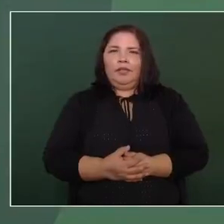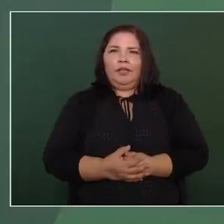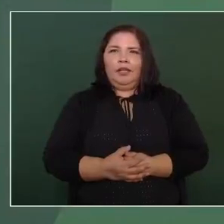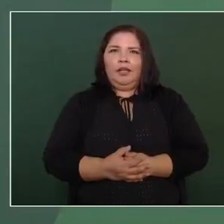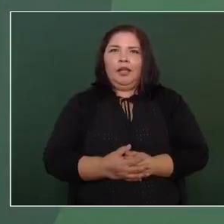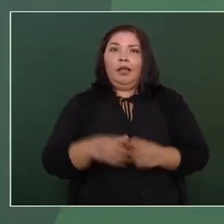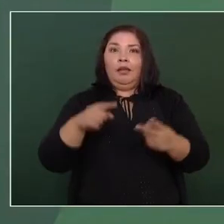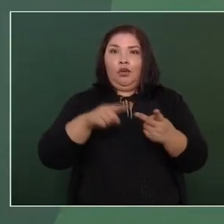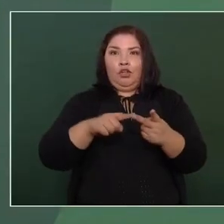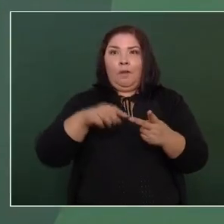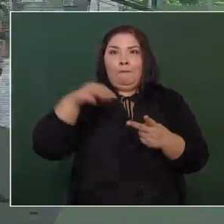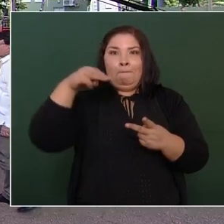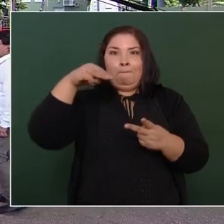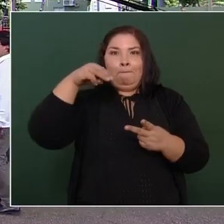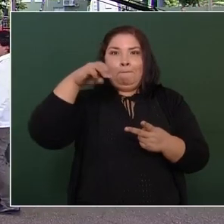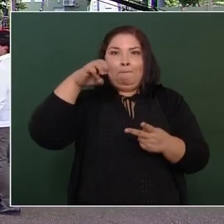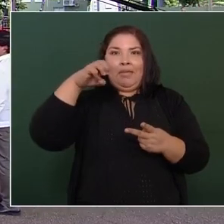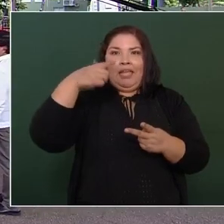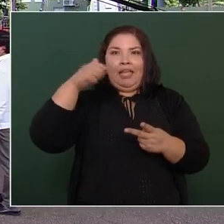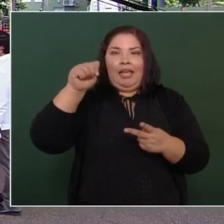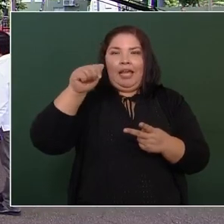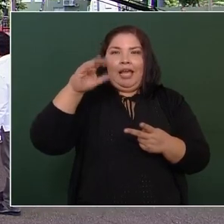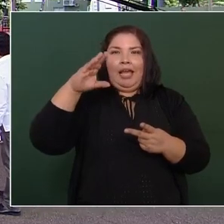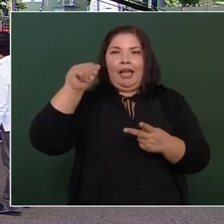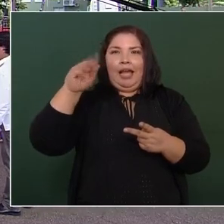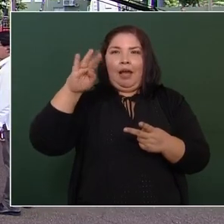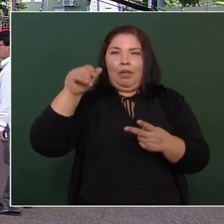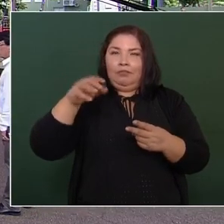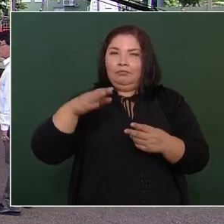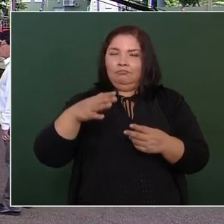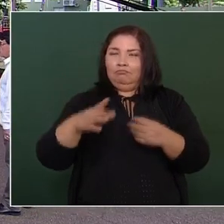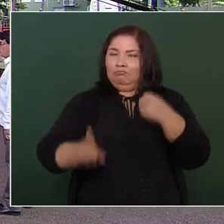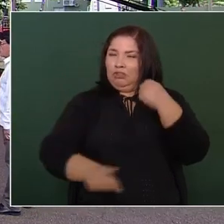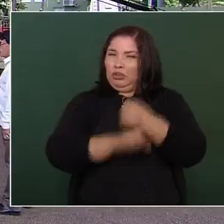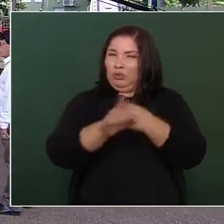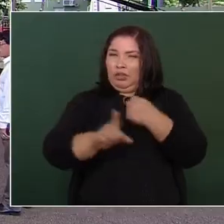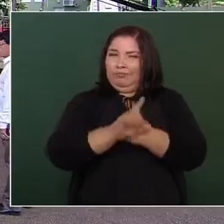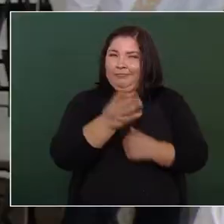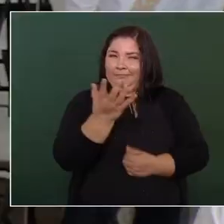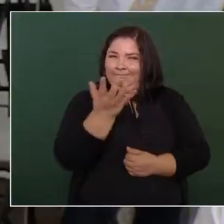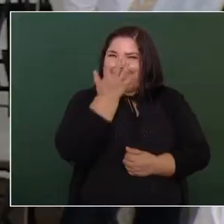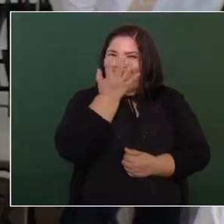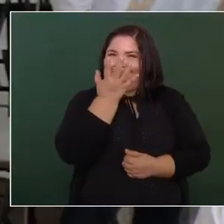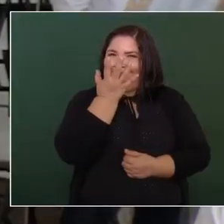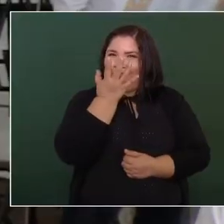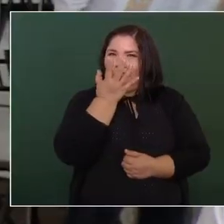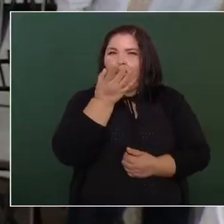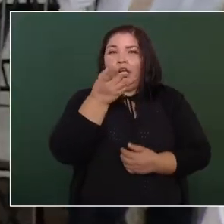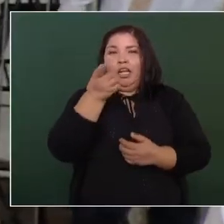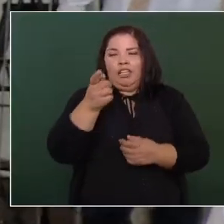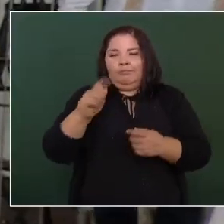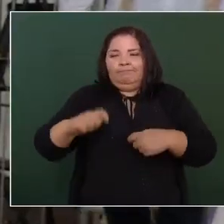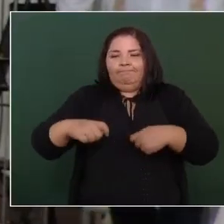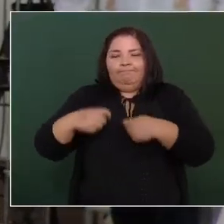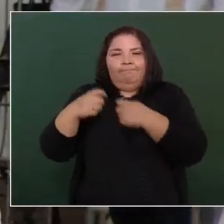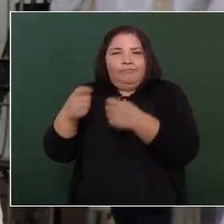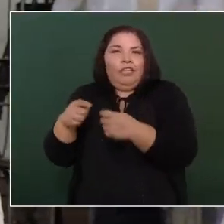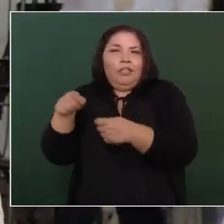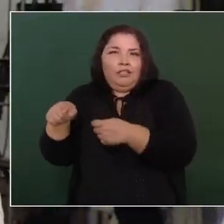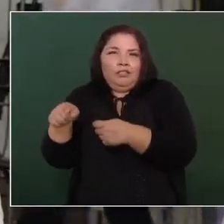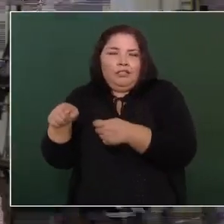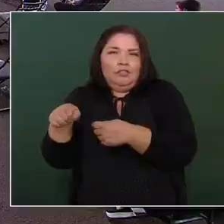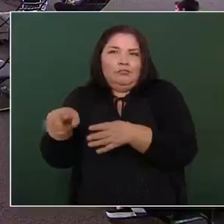¿Y Megacable? Es un problema serio. Eso es una concesión